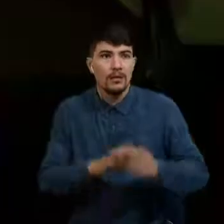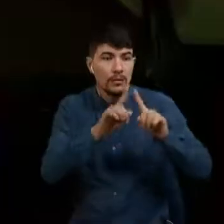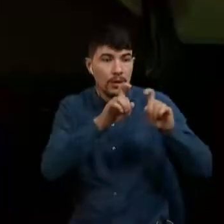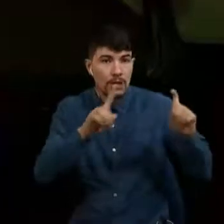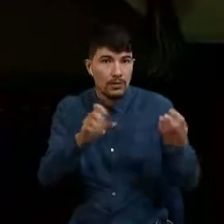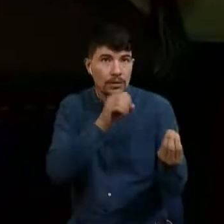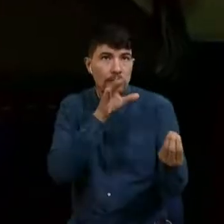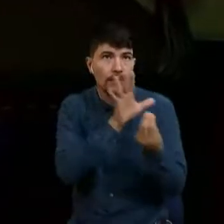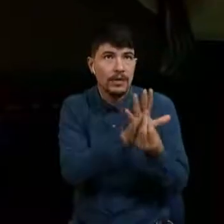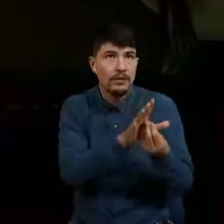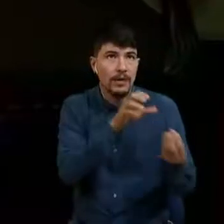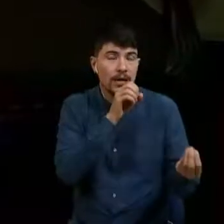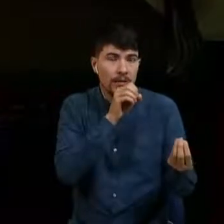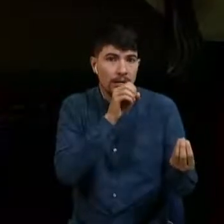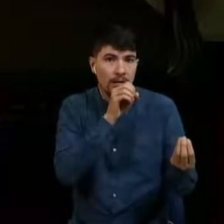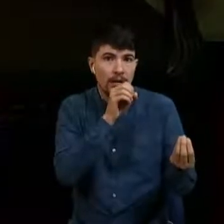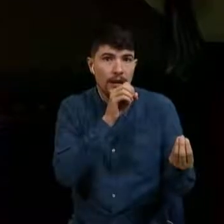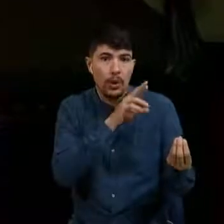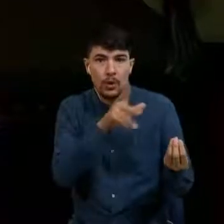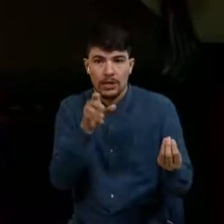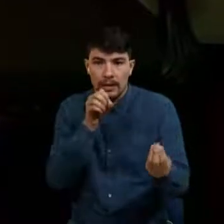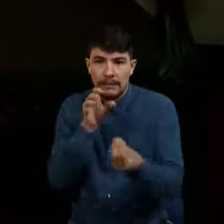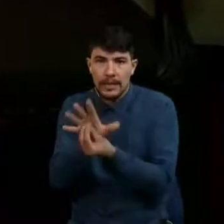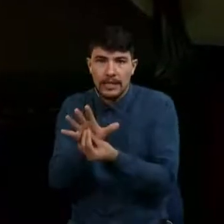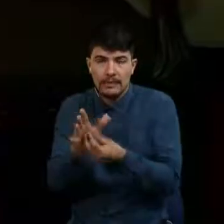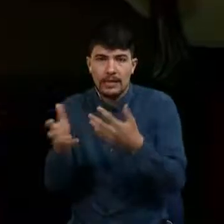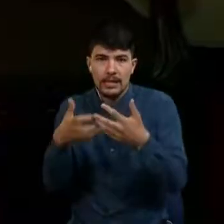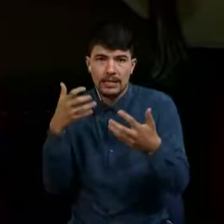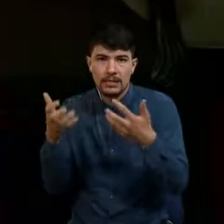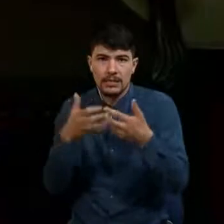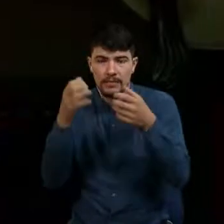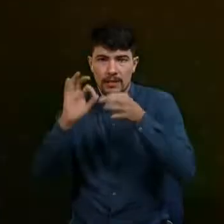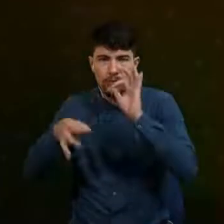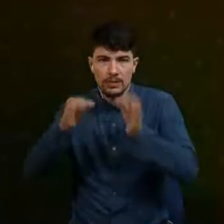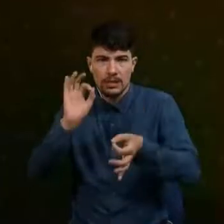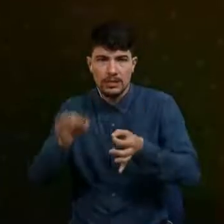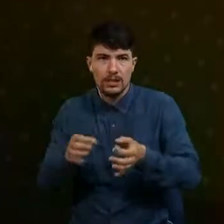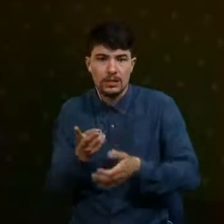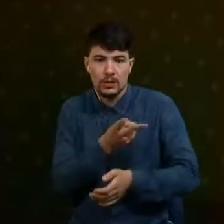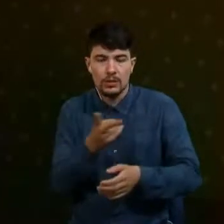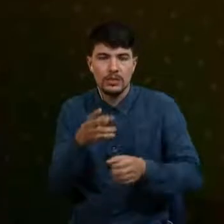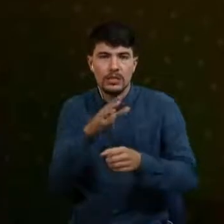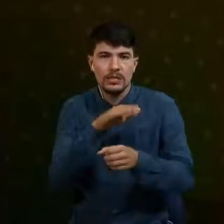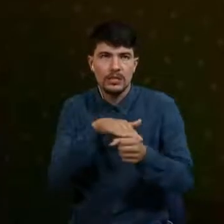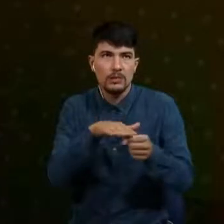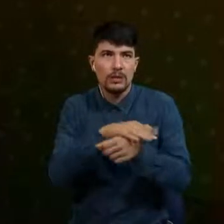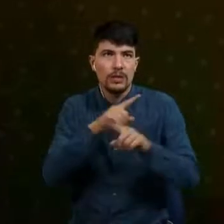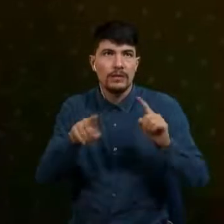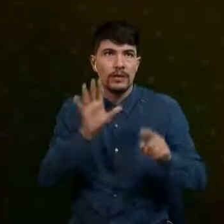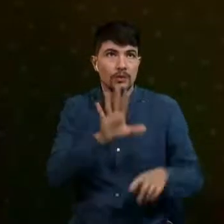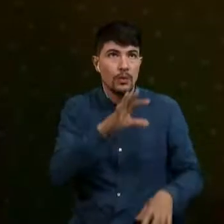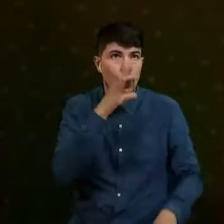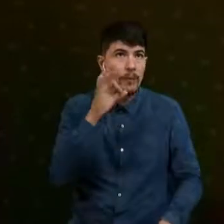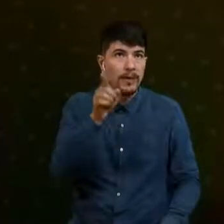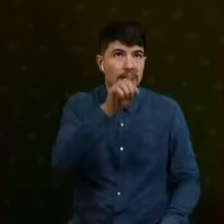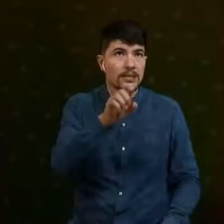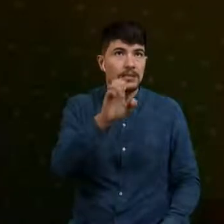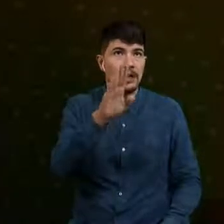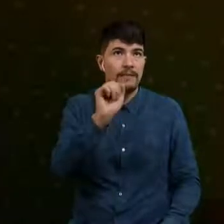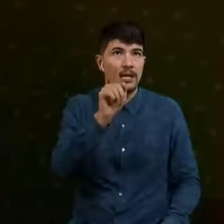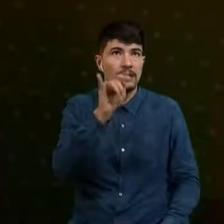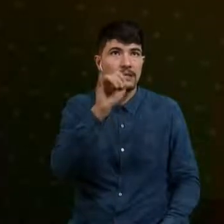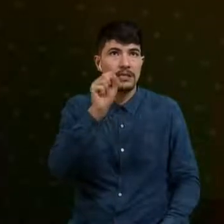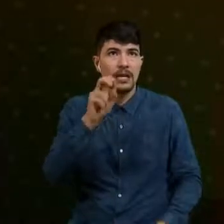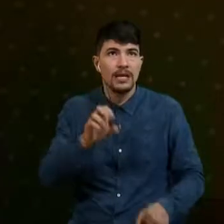víctima de la violencia y otra cosa es ser víctima del sistema de justicia en este caso sebastián álvarez es un claro ejemplo de cómo